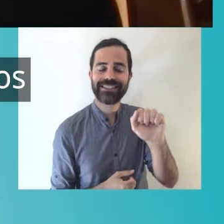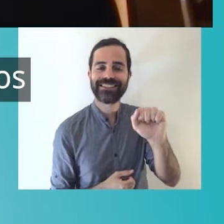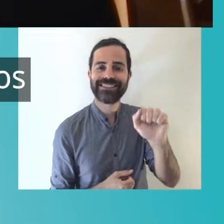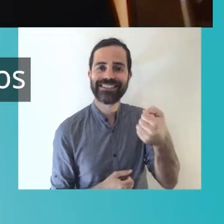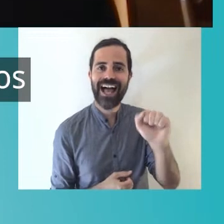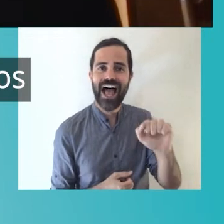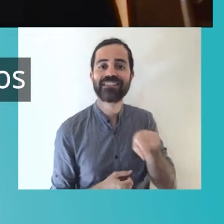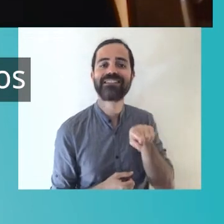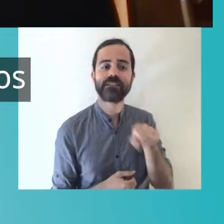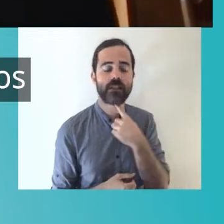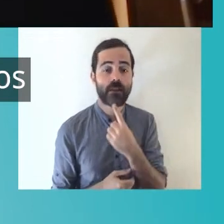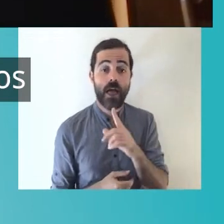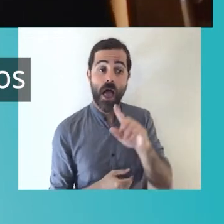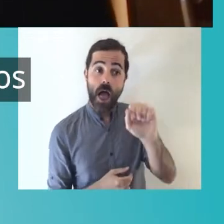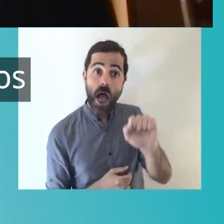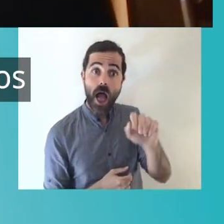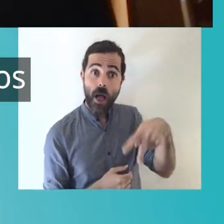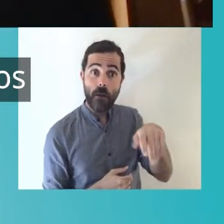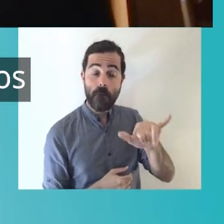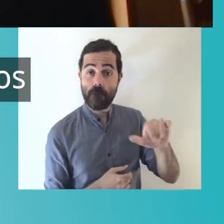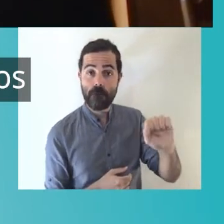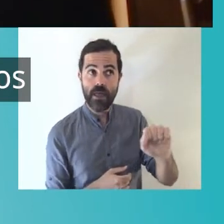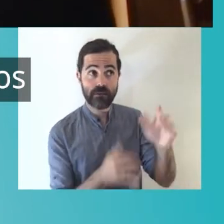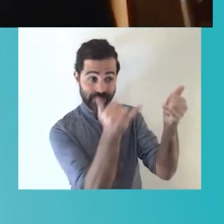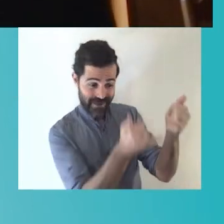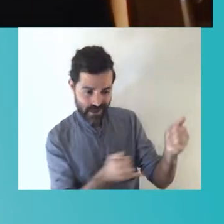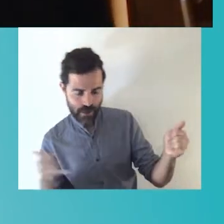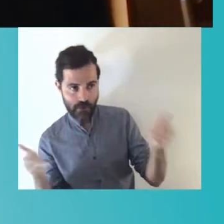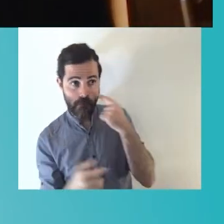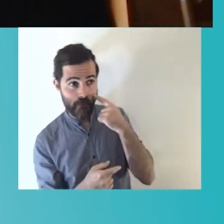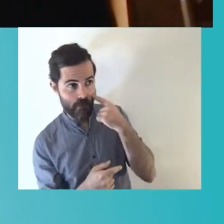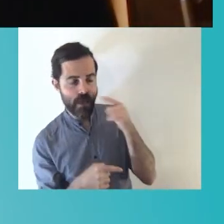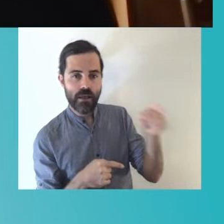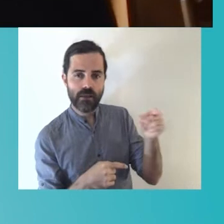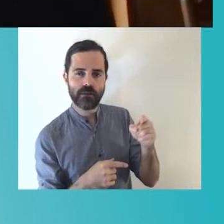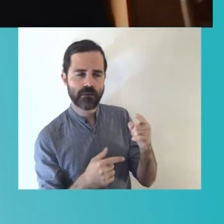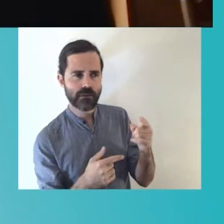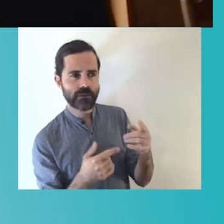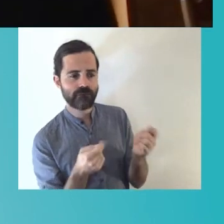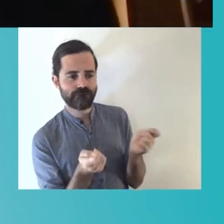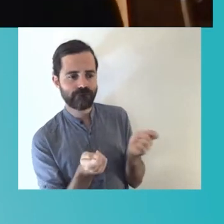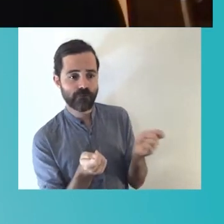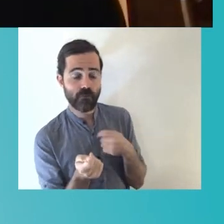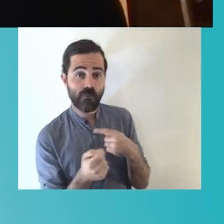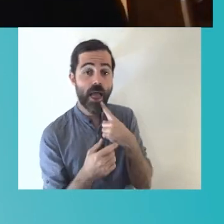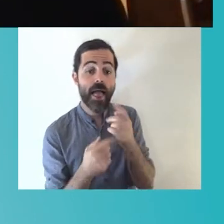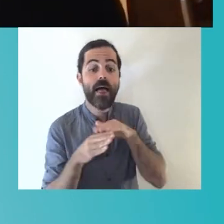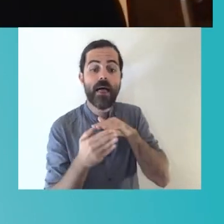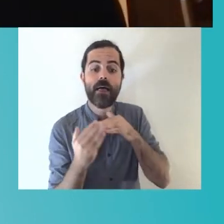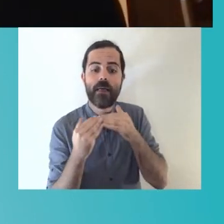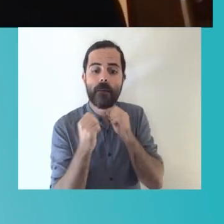perfiles corporativos, APIs, monitorización remota, digitalización de portfolios existentes y emisión de participaciones